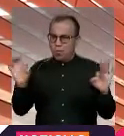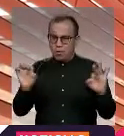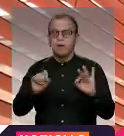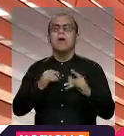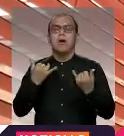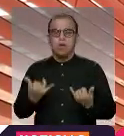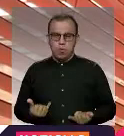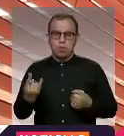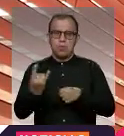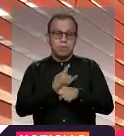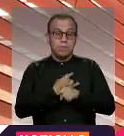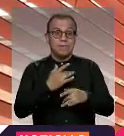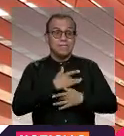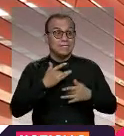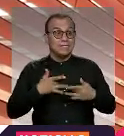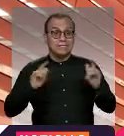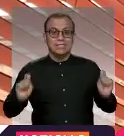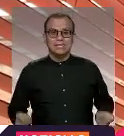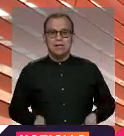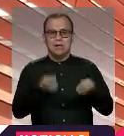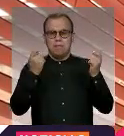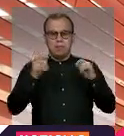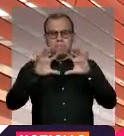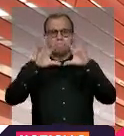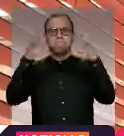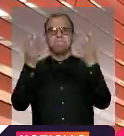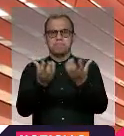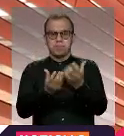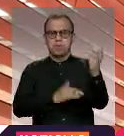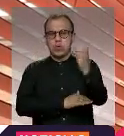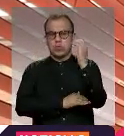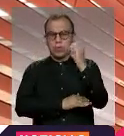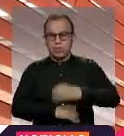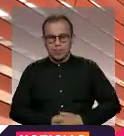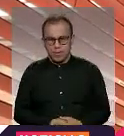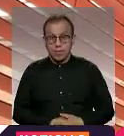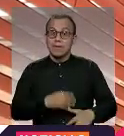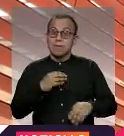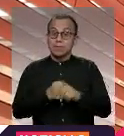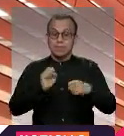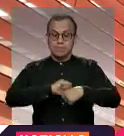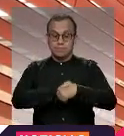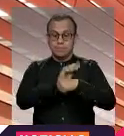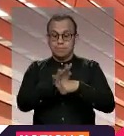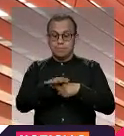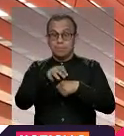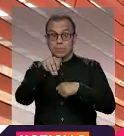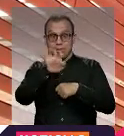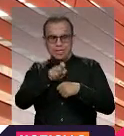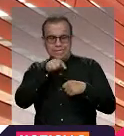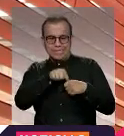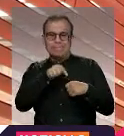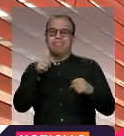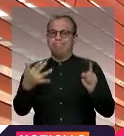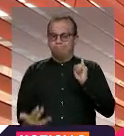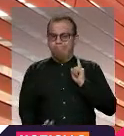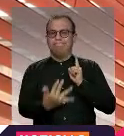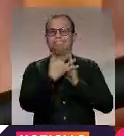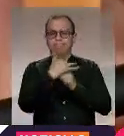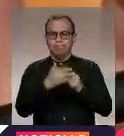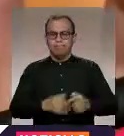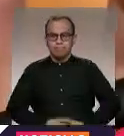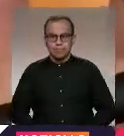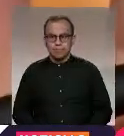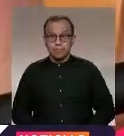llevando muchas vidas en nuestro país y en el mundo. Y obviamente, pues asociado al COVID, pues nos afecta mucho más